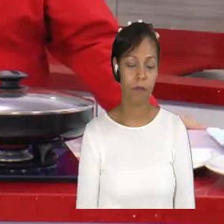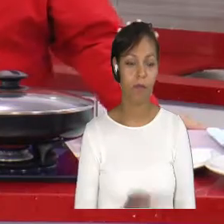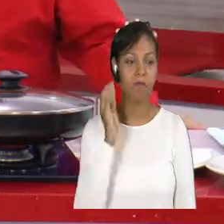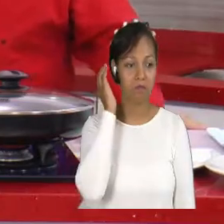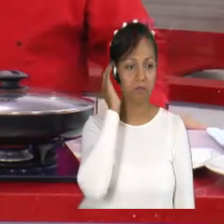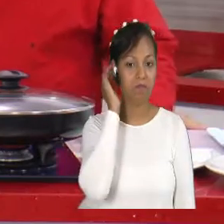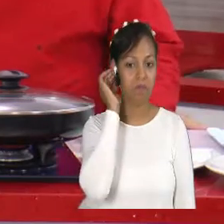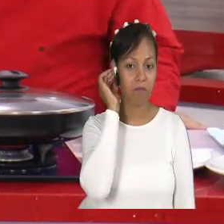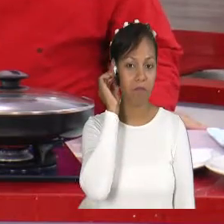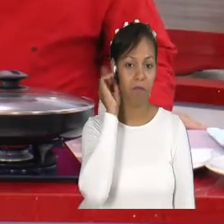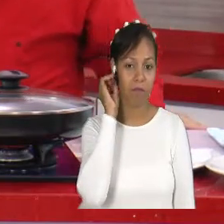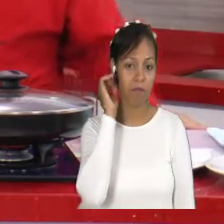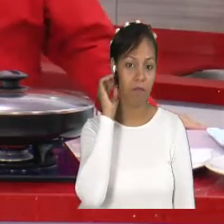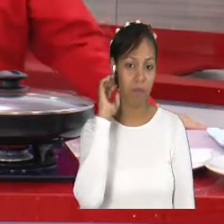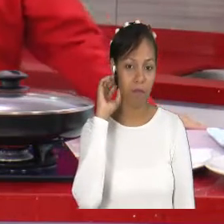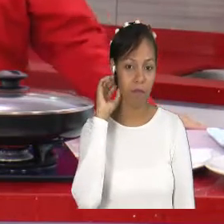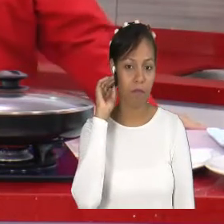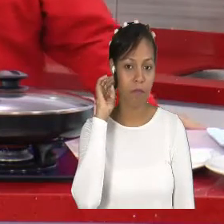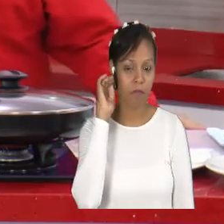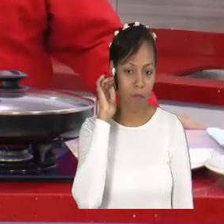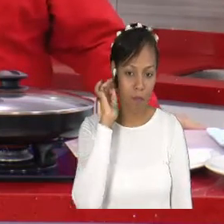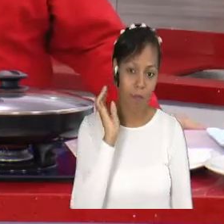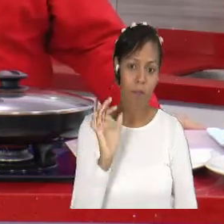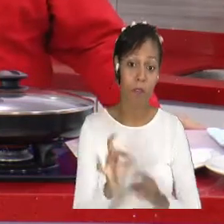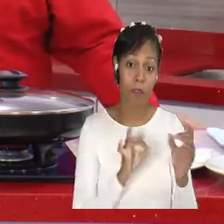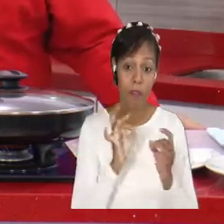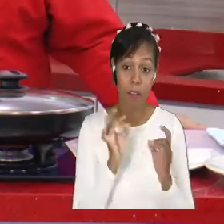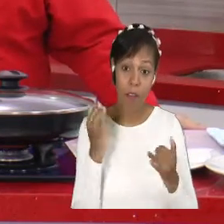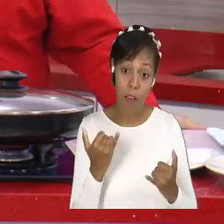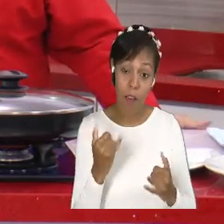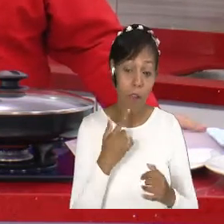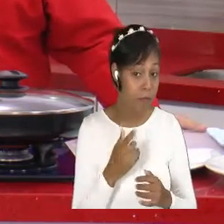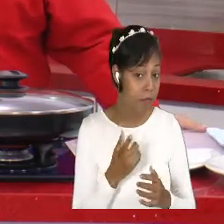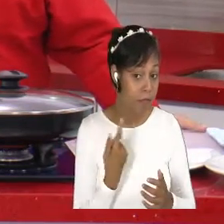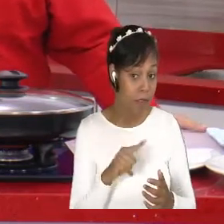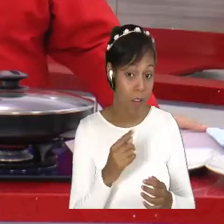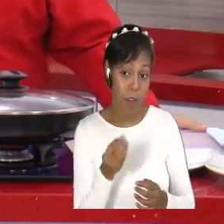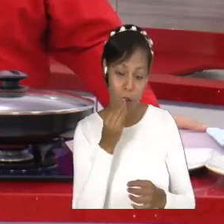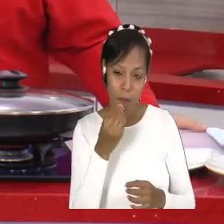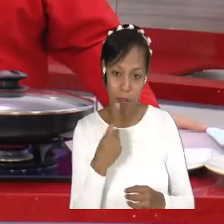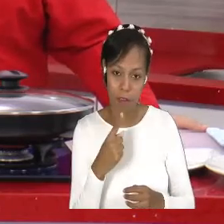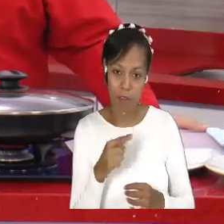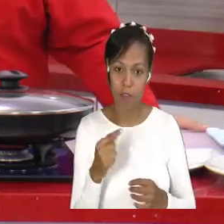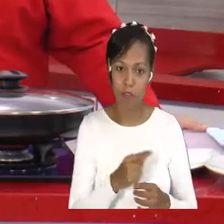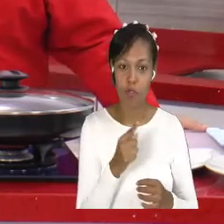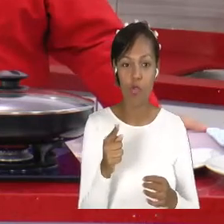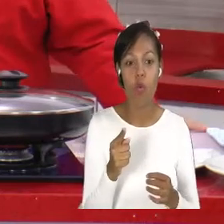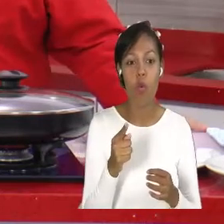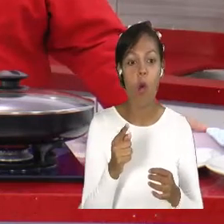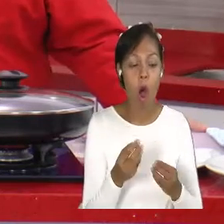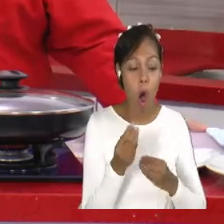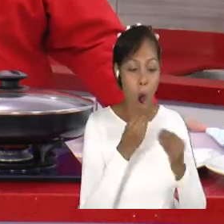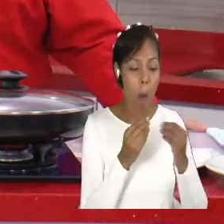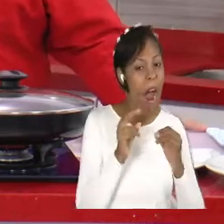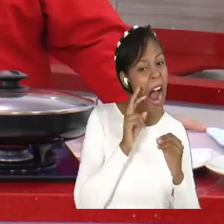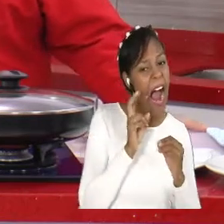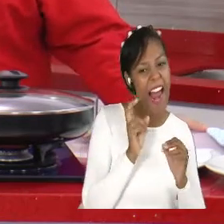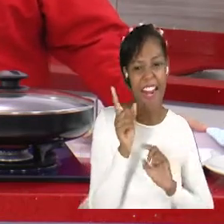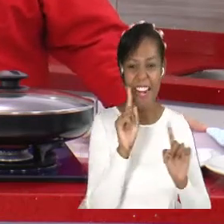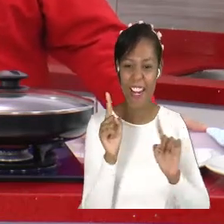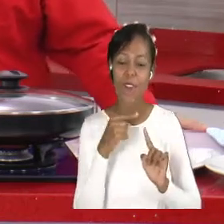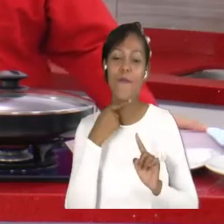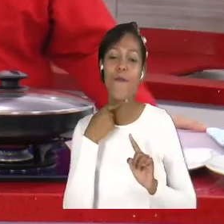Bueno, ya ahí está nuestro querido recetario, Sergio. Entonces, la receta del día de hoy es... Es tipo vegetariana. Tipo vegetariana. Para aquellas personas que